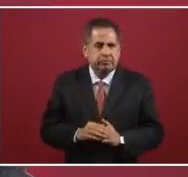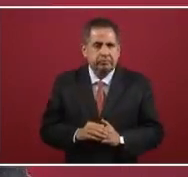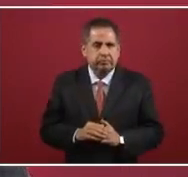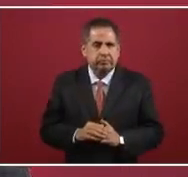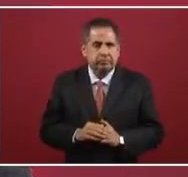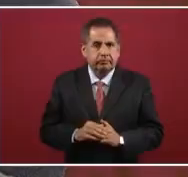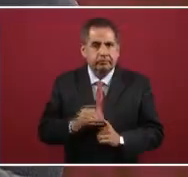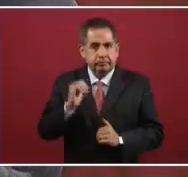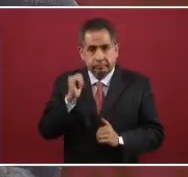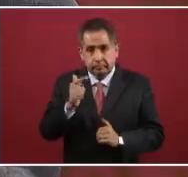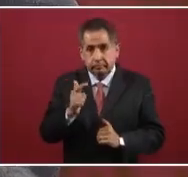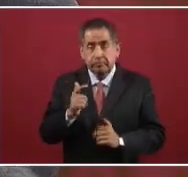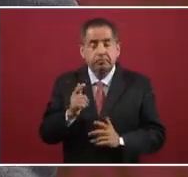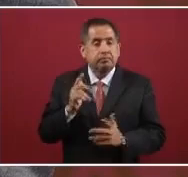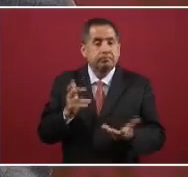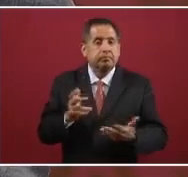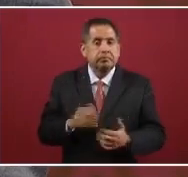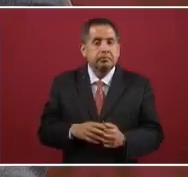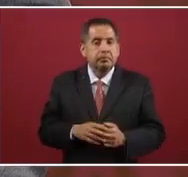que